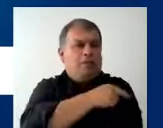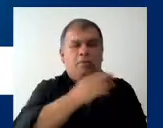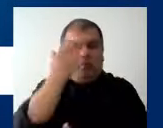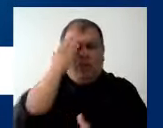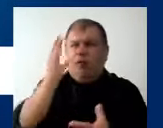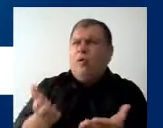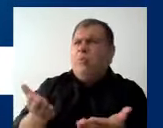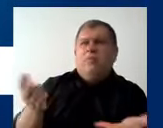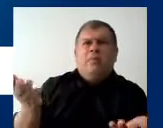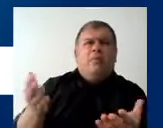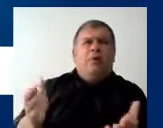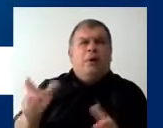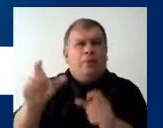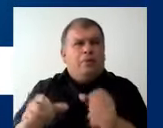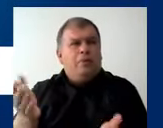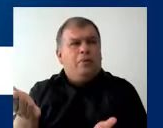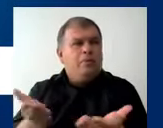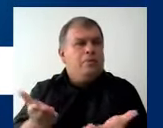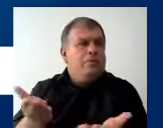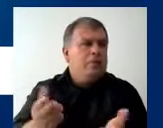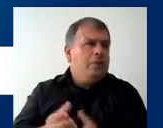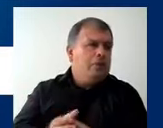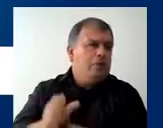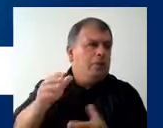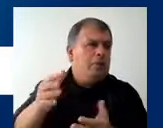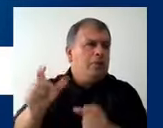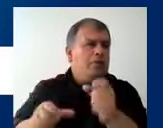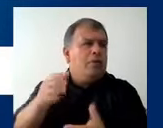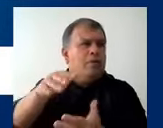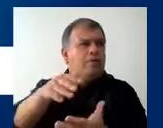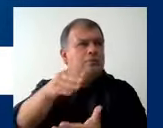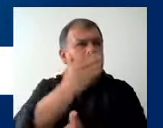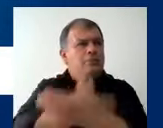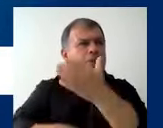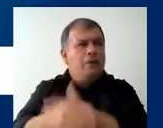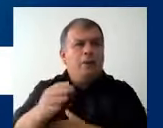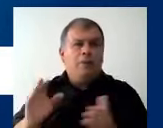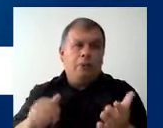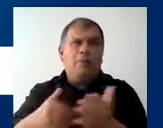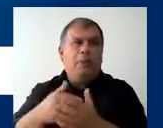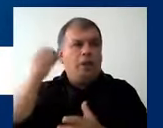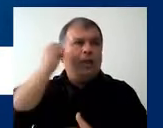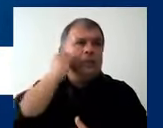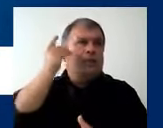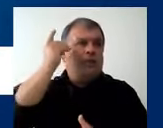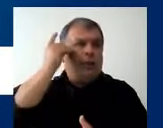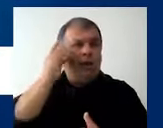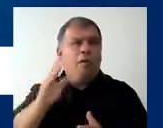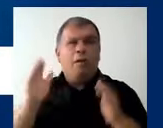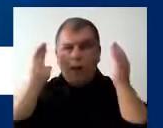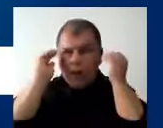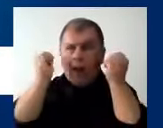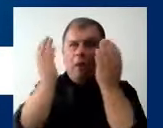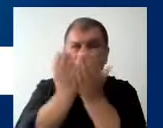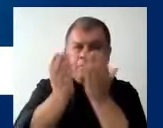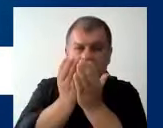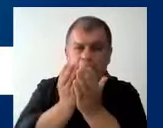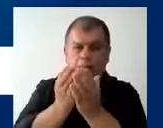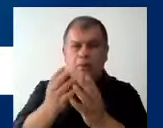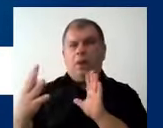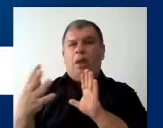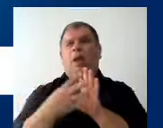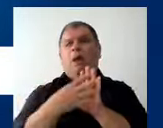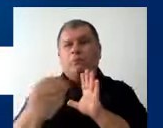las personas con discapacidad. Si es que llegaba, por ejemplo, una persona con síndrome de Down o una persona con autismo que se